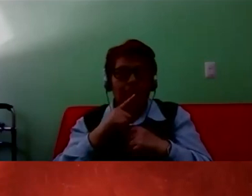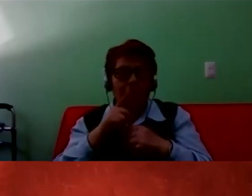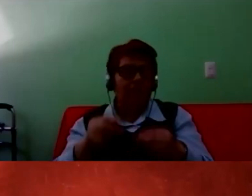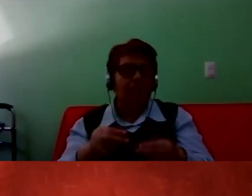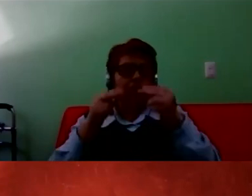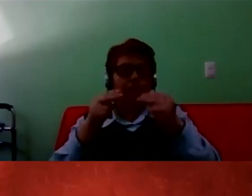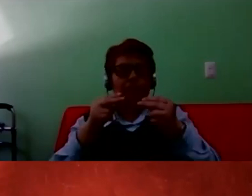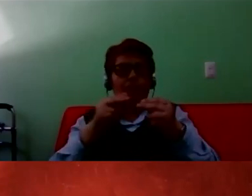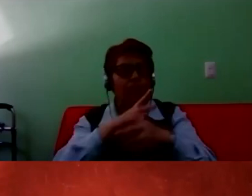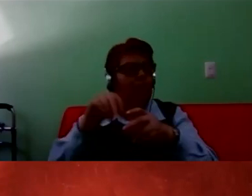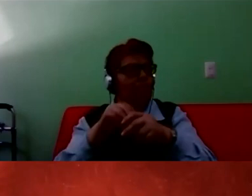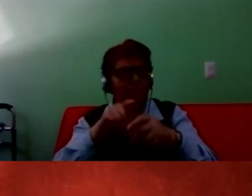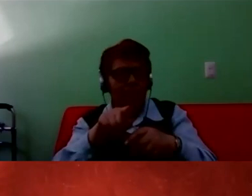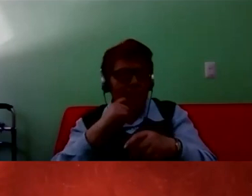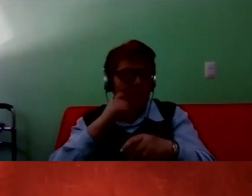en asuntos generales.